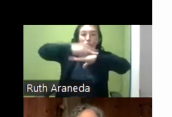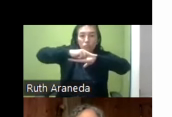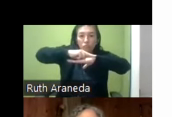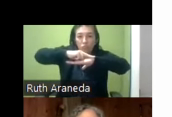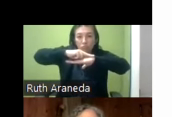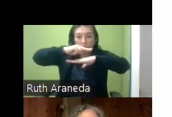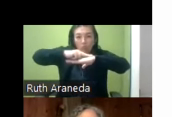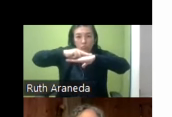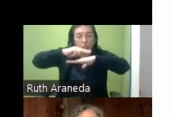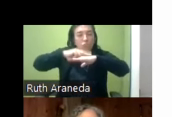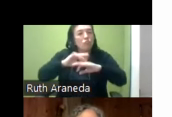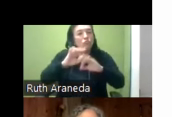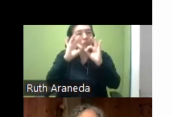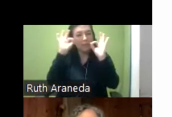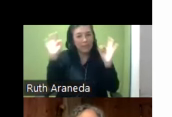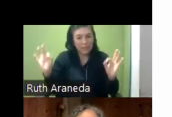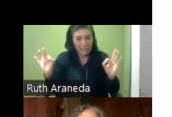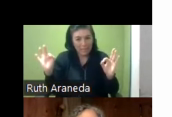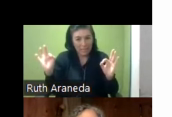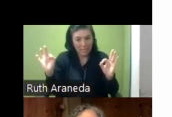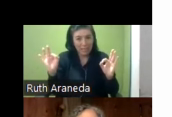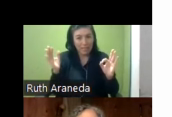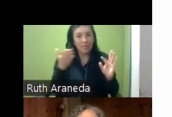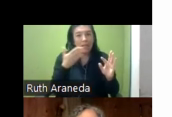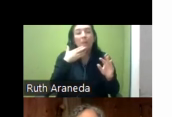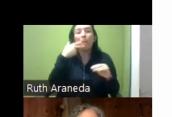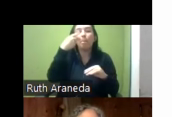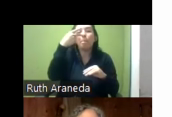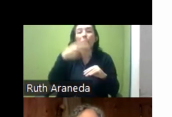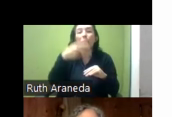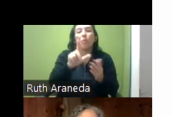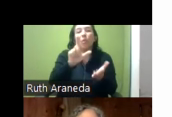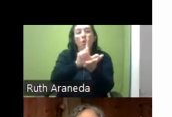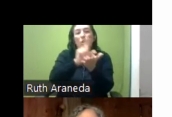bien específico y propio de la zona.